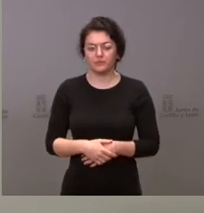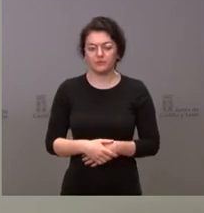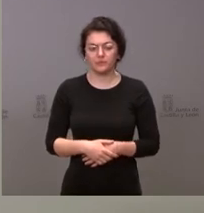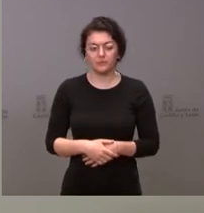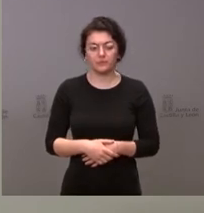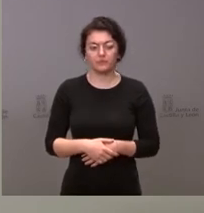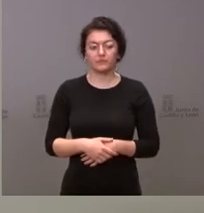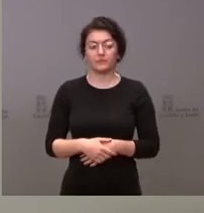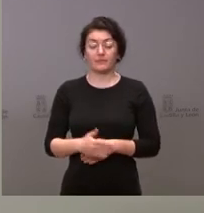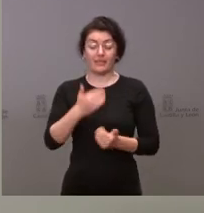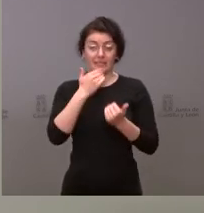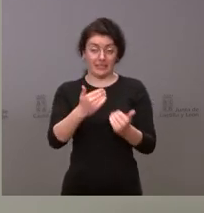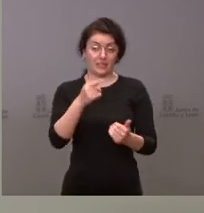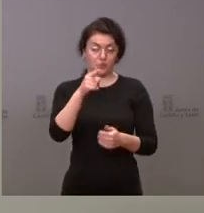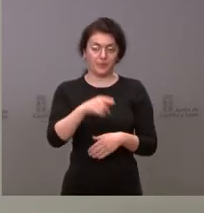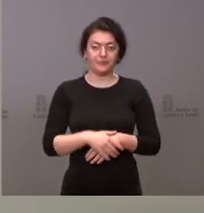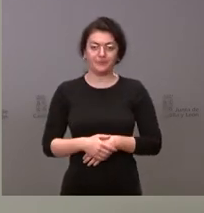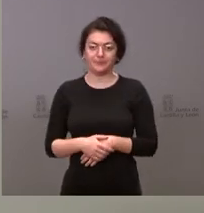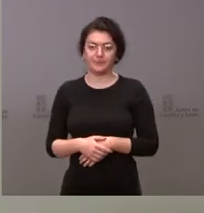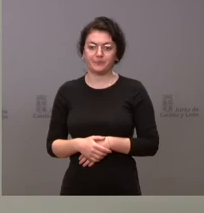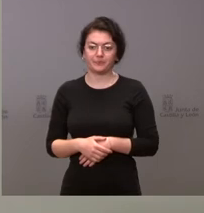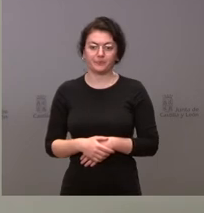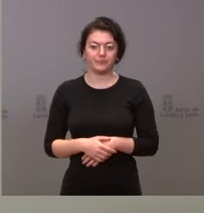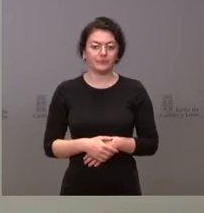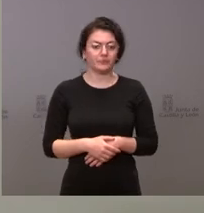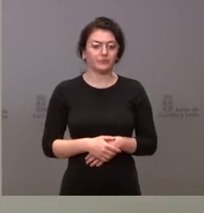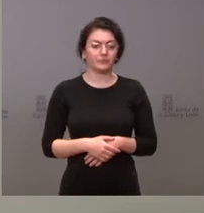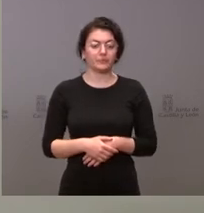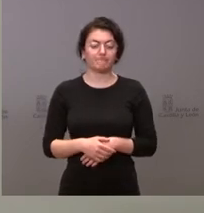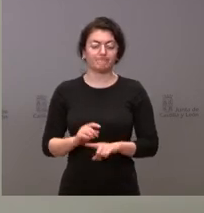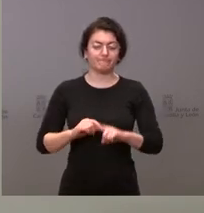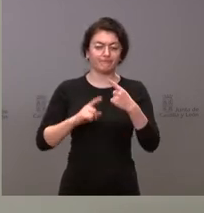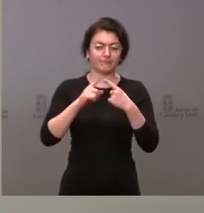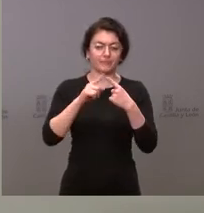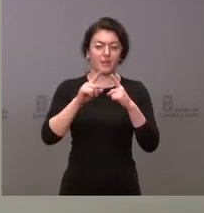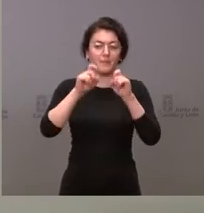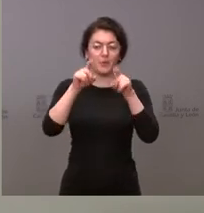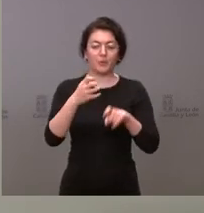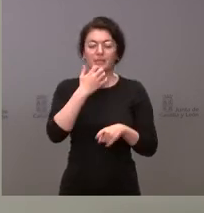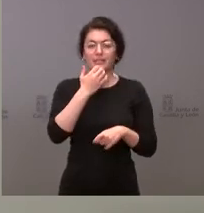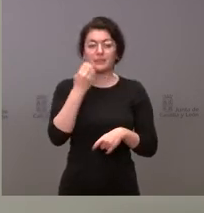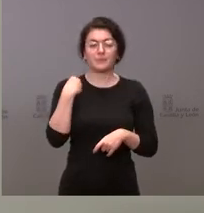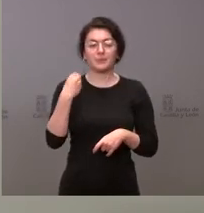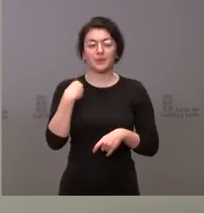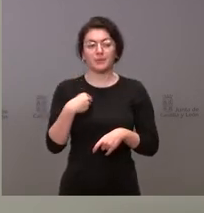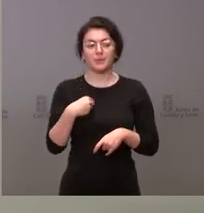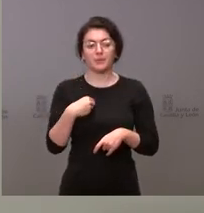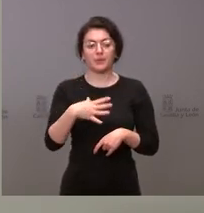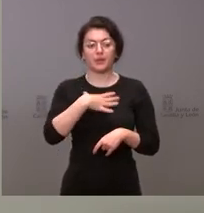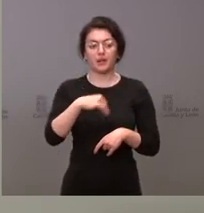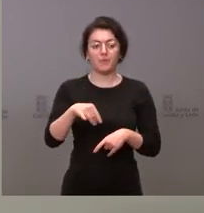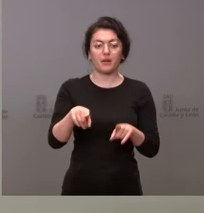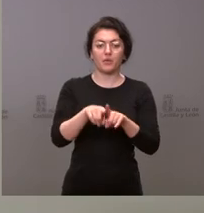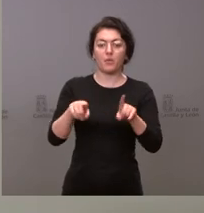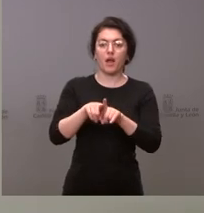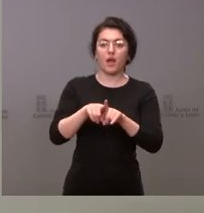pues gracias a ustedes en primer lugar me pregunta si mantendríamos esta posibilidad de primer atender a todas las